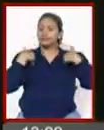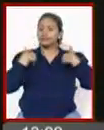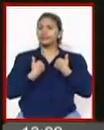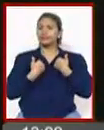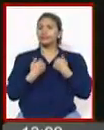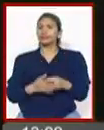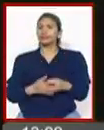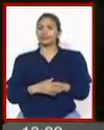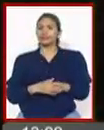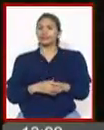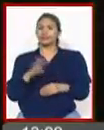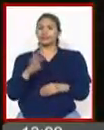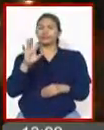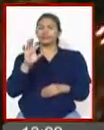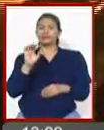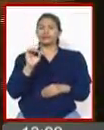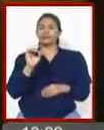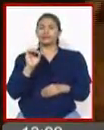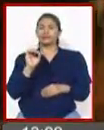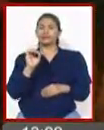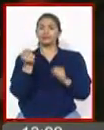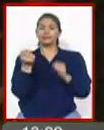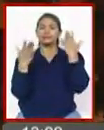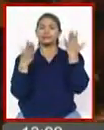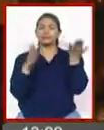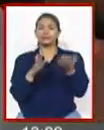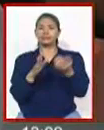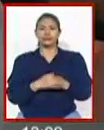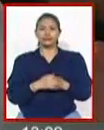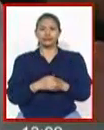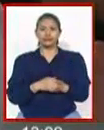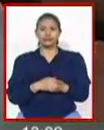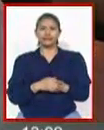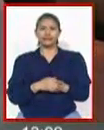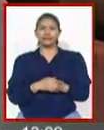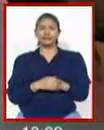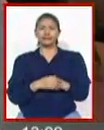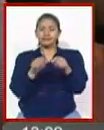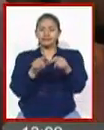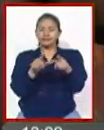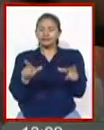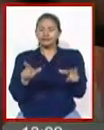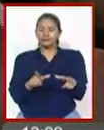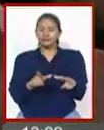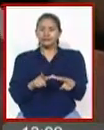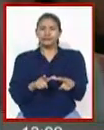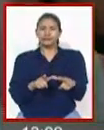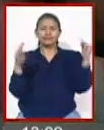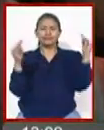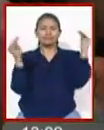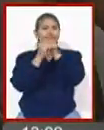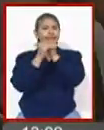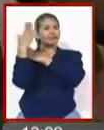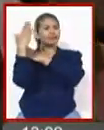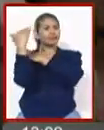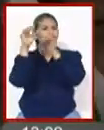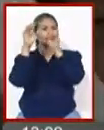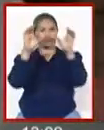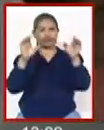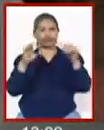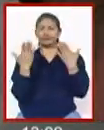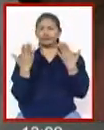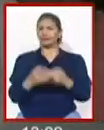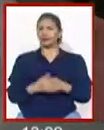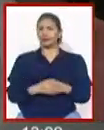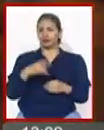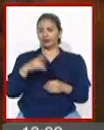Más de 40 muertos que se ha sostenido aquí en este sector, entre la carretera Santa Cruz y Cotoca, aquí en la